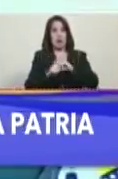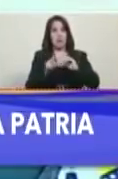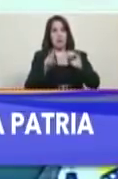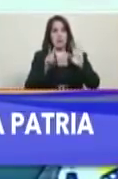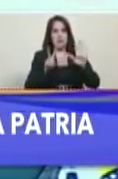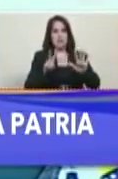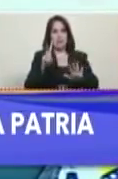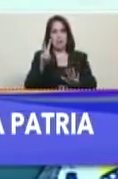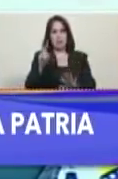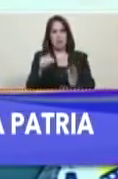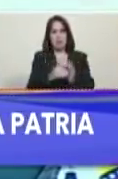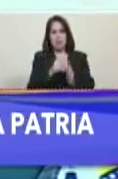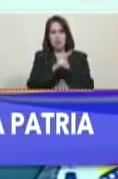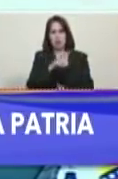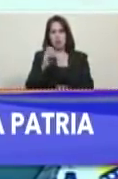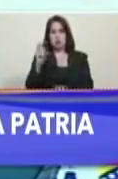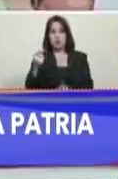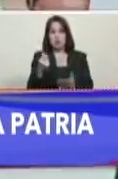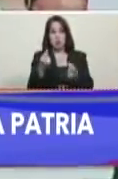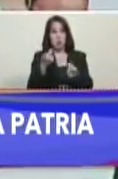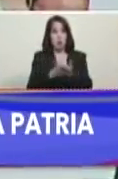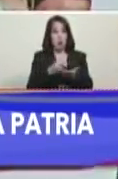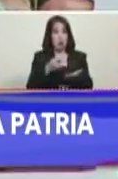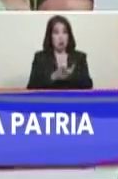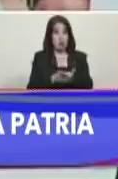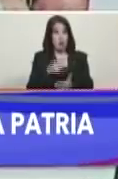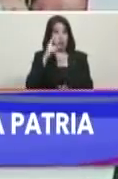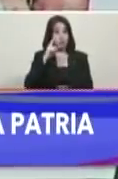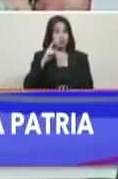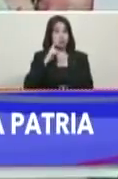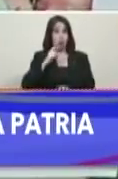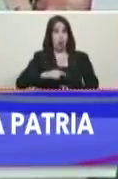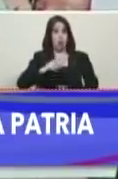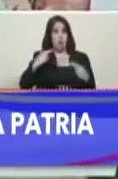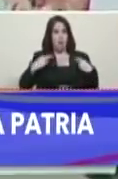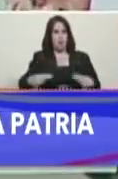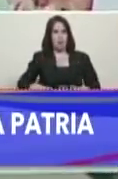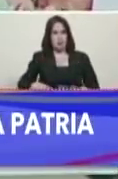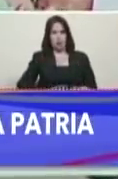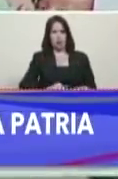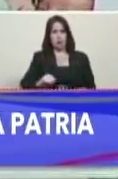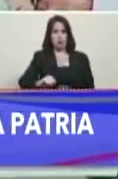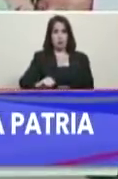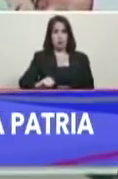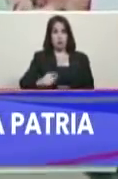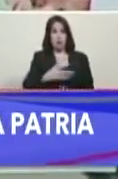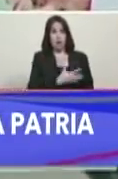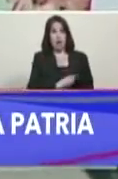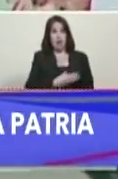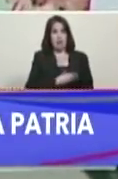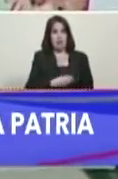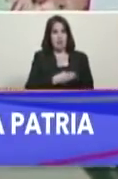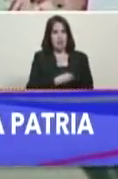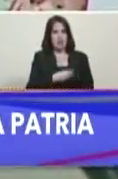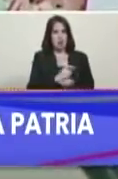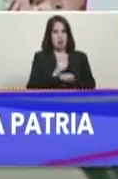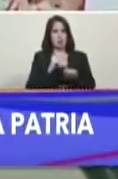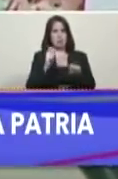bolívares. El bono de parto humanizado y lactancia materna pasa